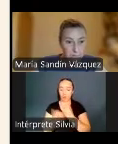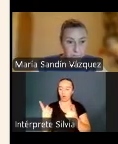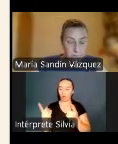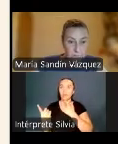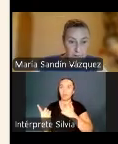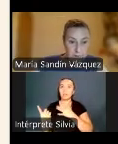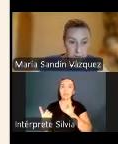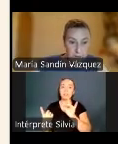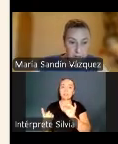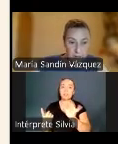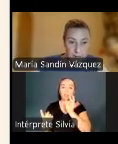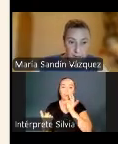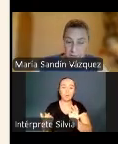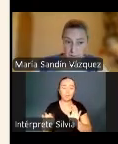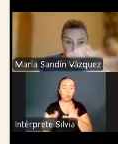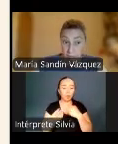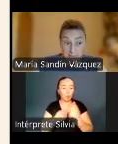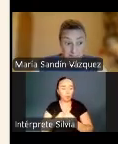no pueden irse.